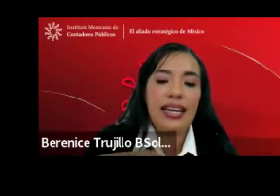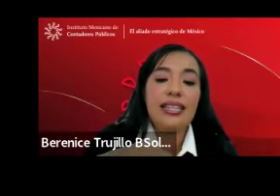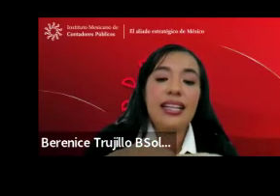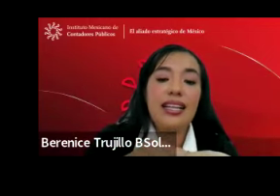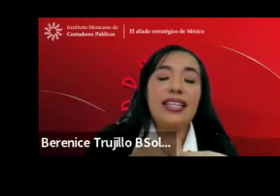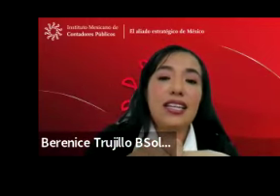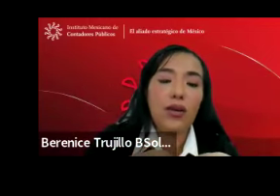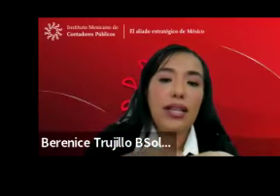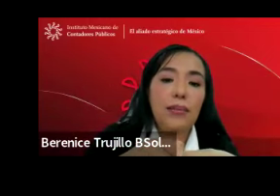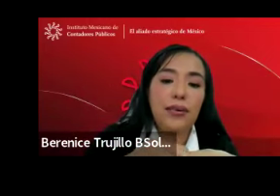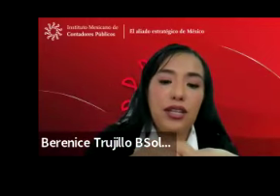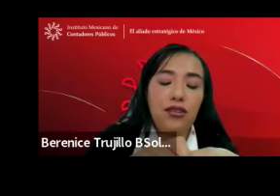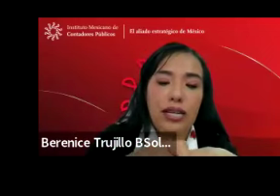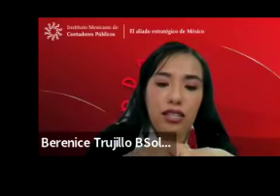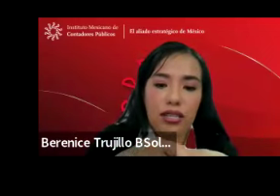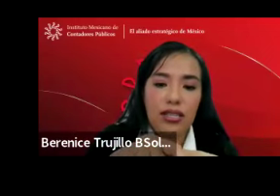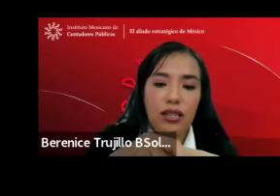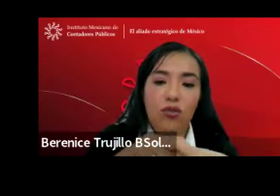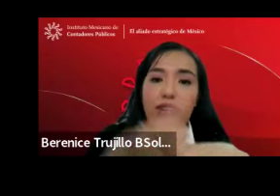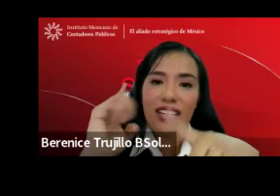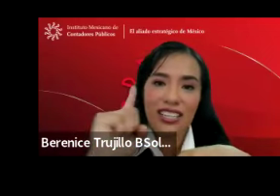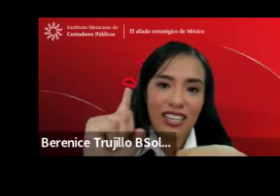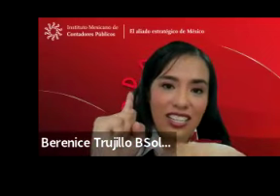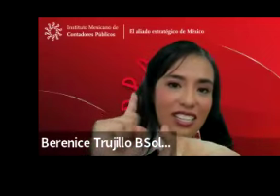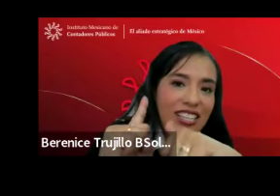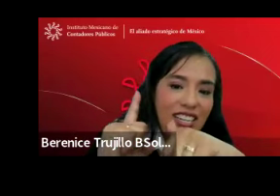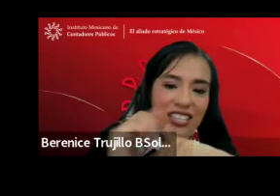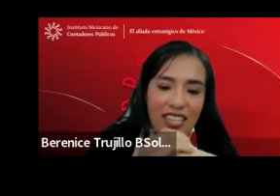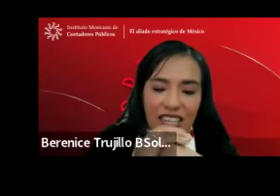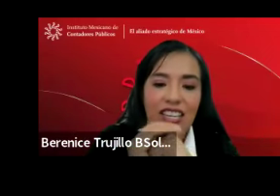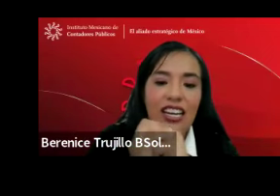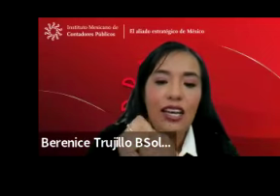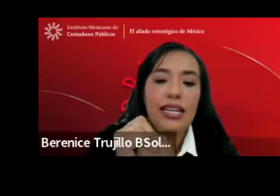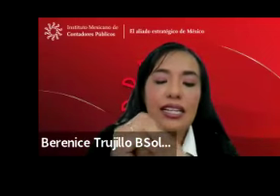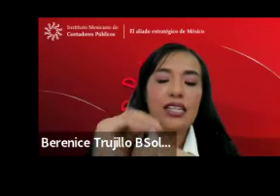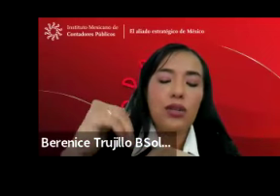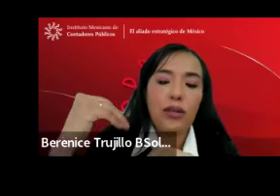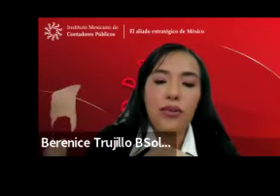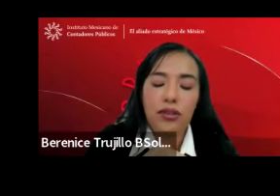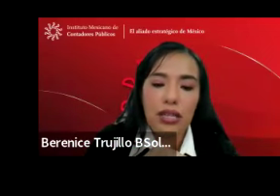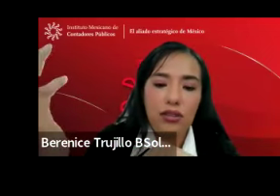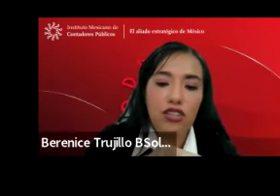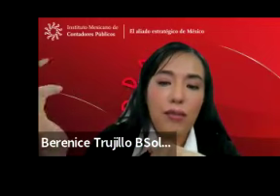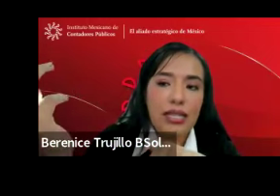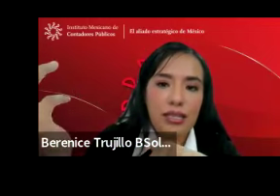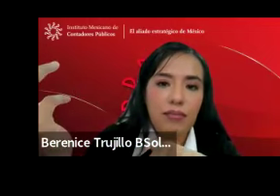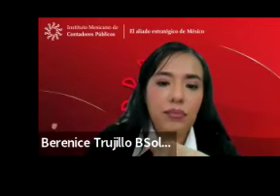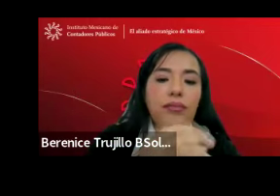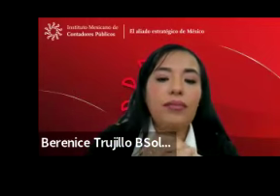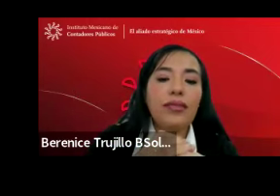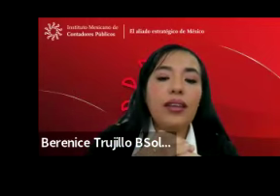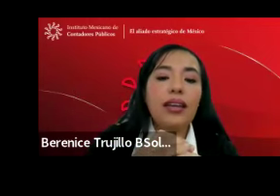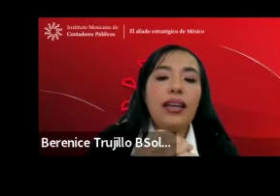que les dije es que tiene el 50% de acciones. Una de las características que les dije tiene el 50% de acciones o